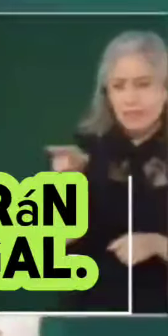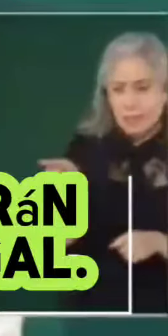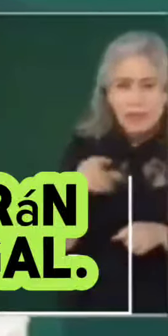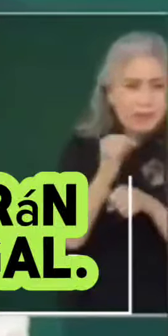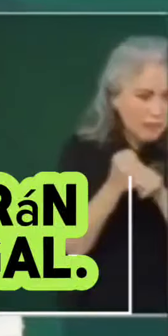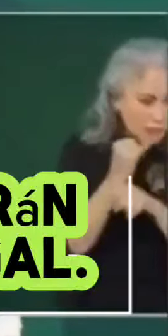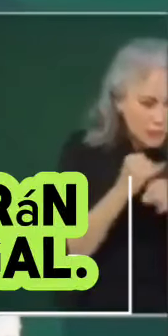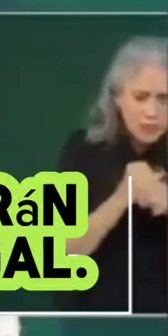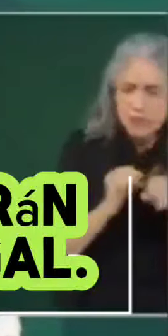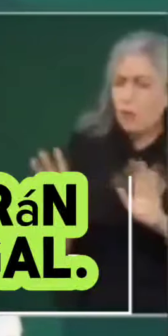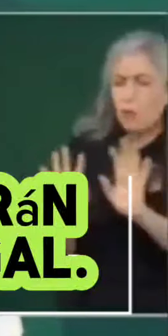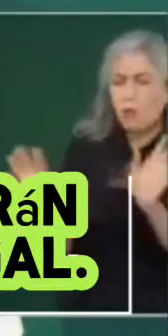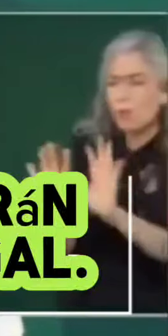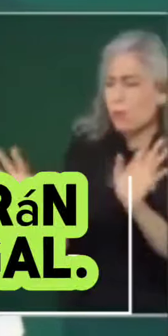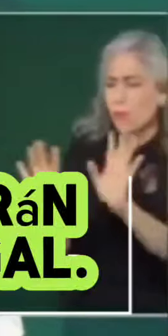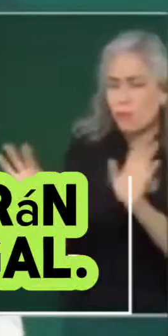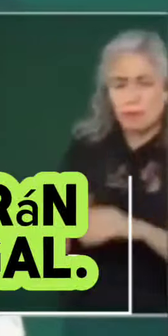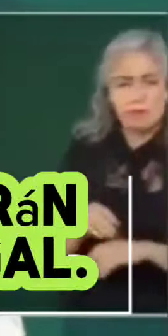ellos.